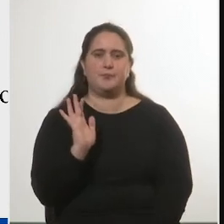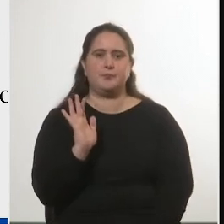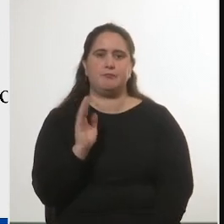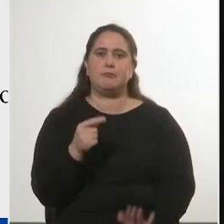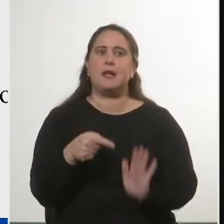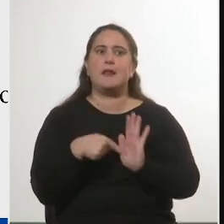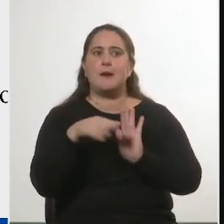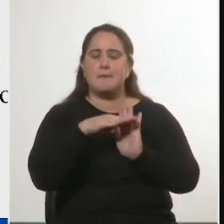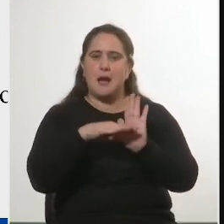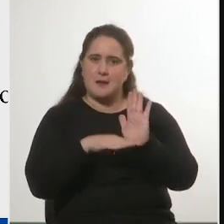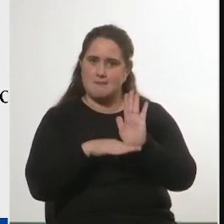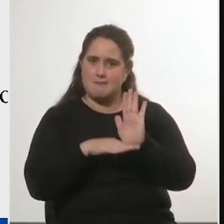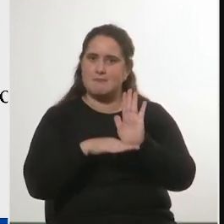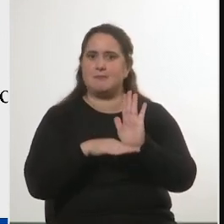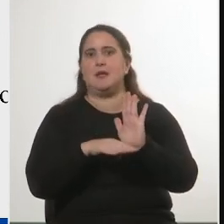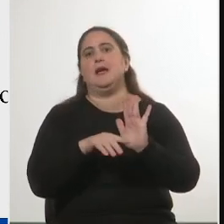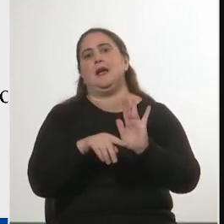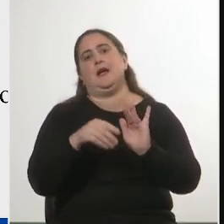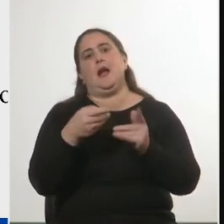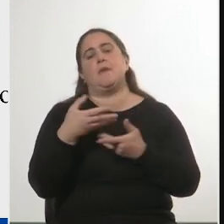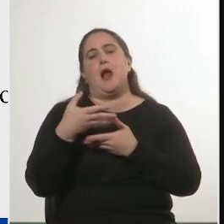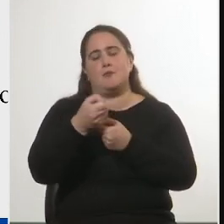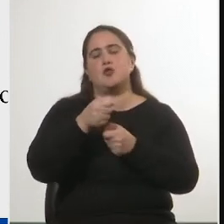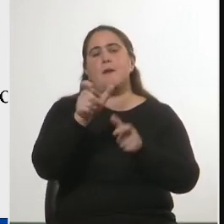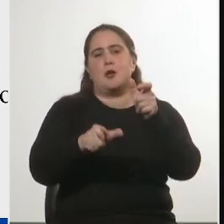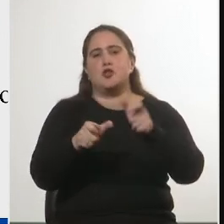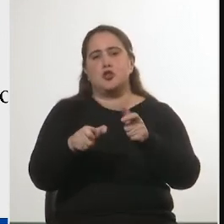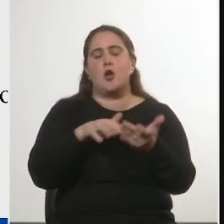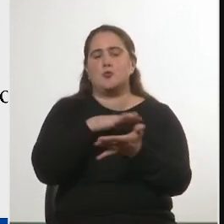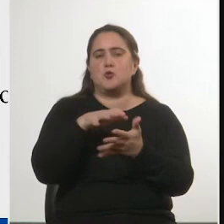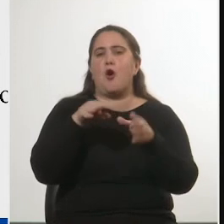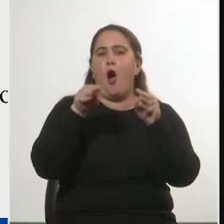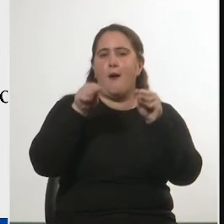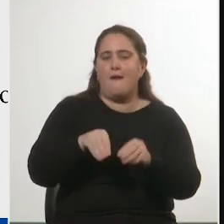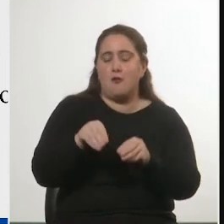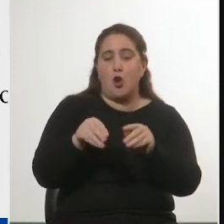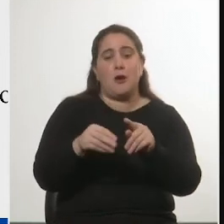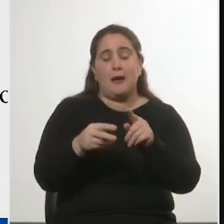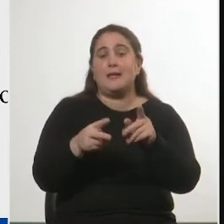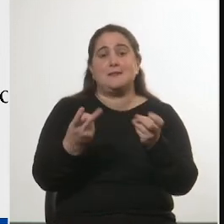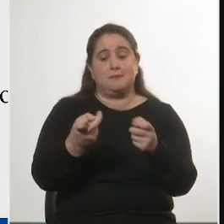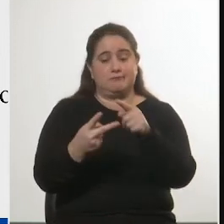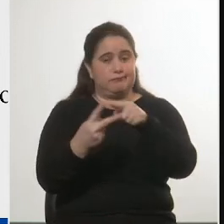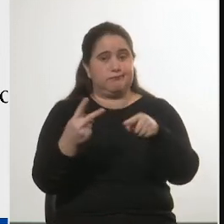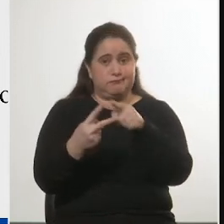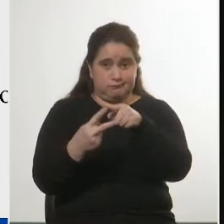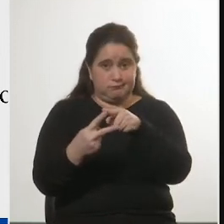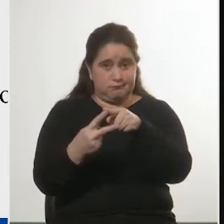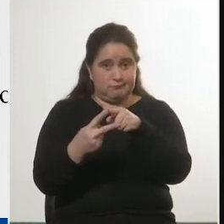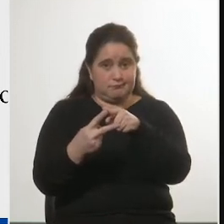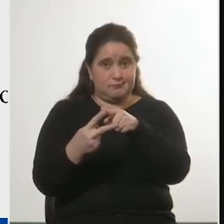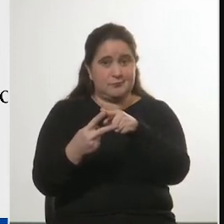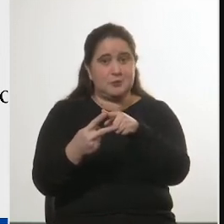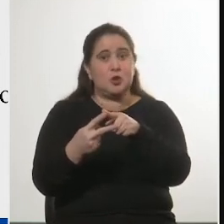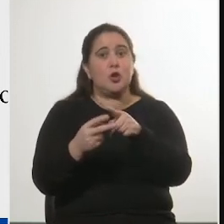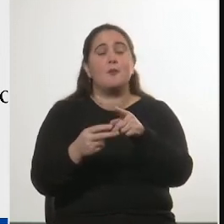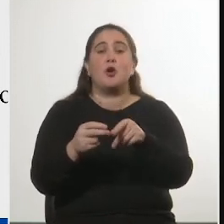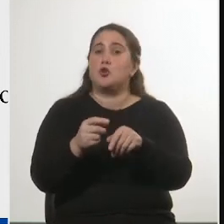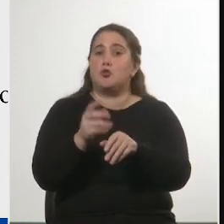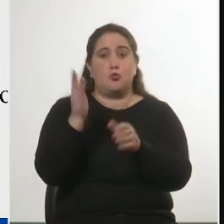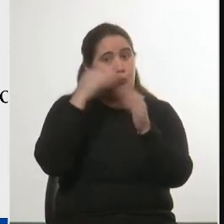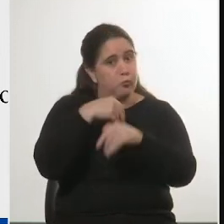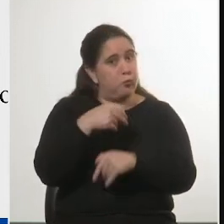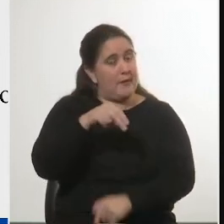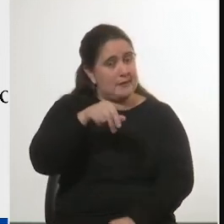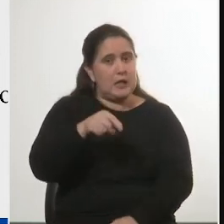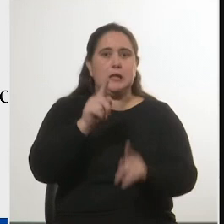se establecen las primeras medidas de apoyo a la población vulnerable que cumpla los 2 requisitos. Una fuerte restricción en el consumo de sodio y a